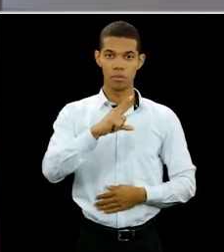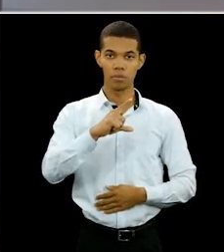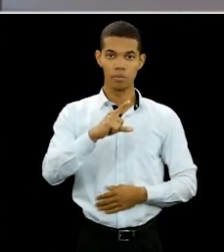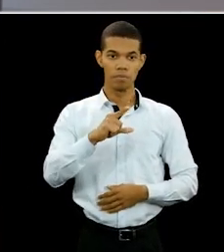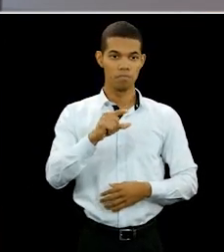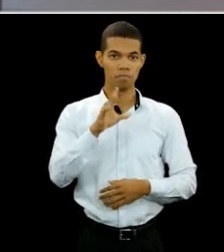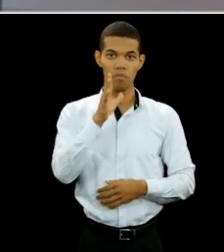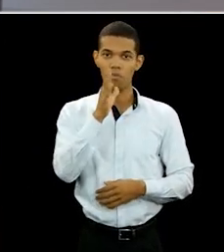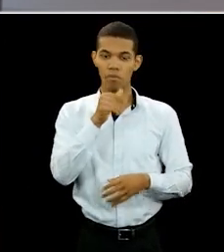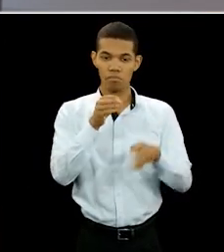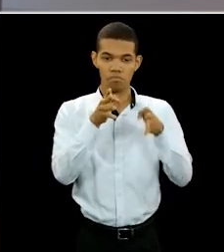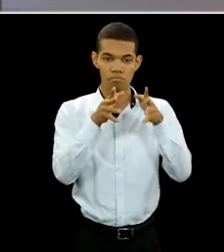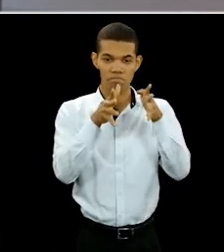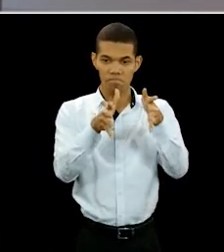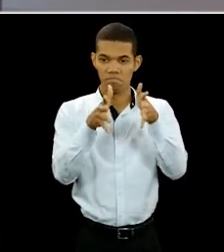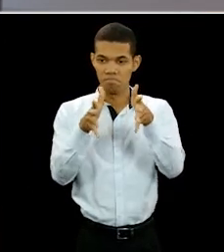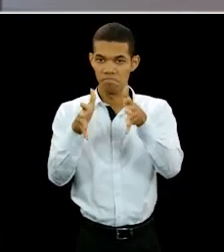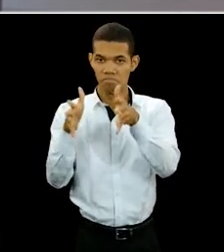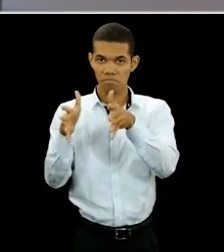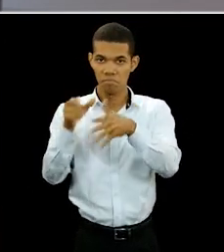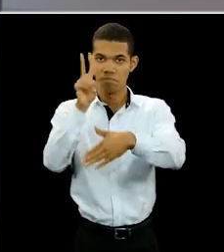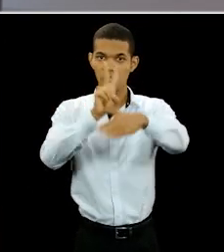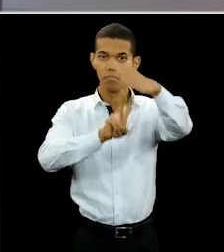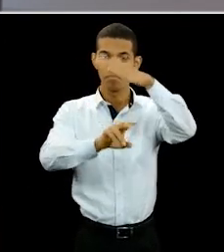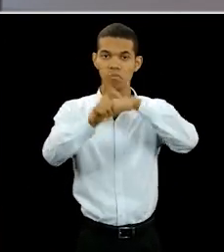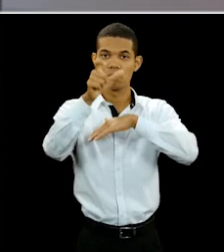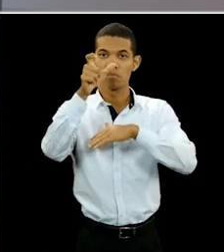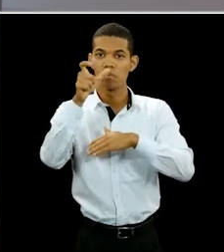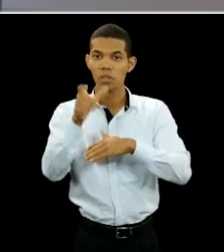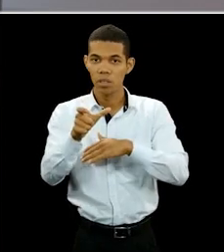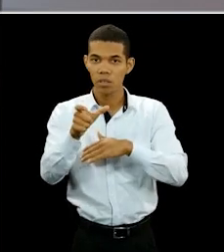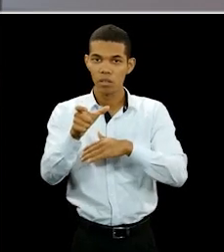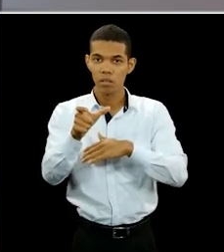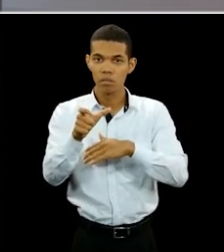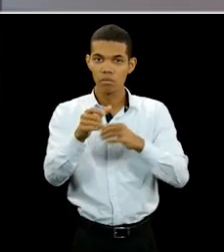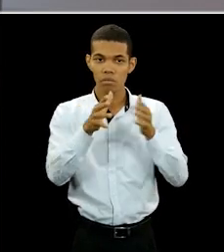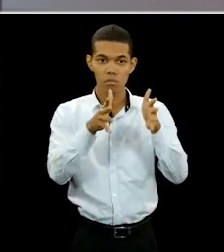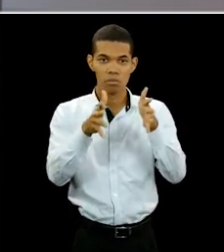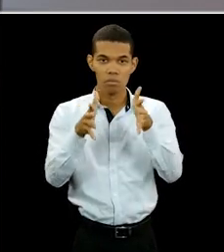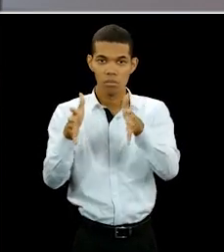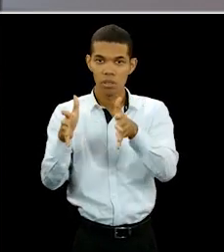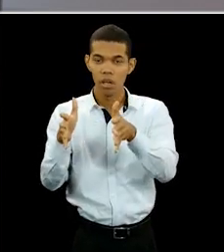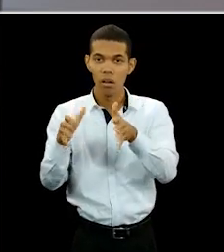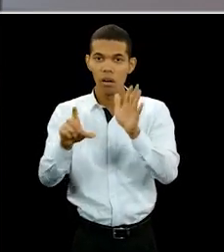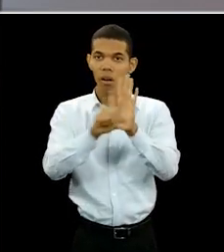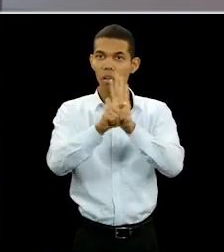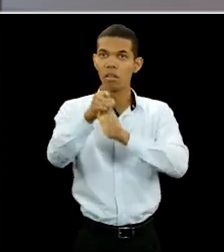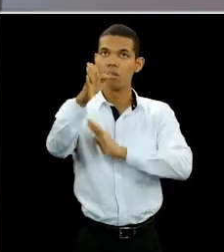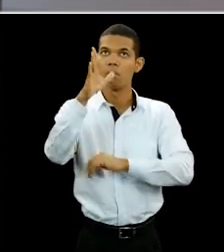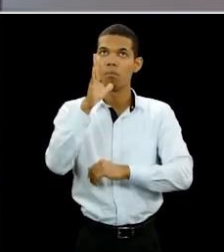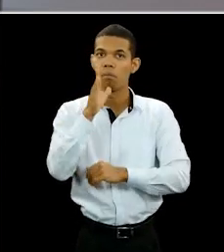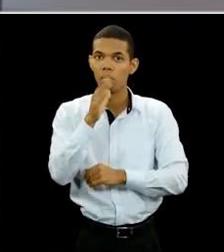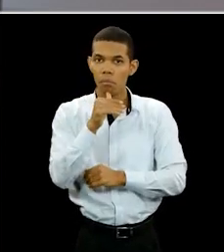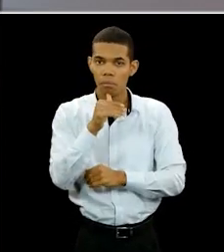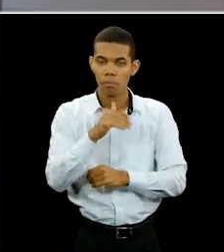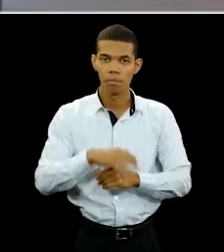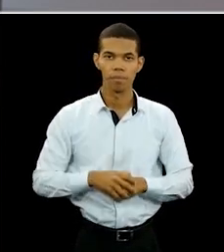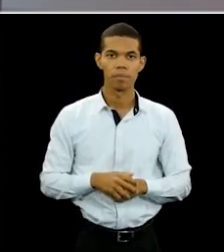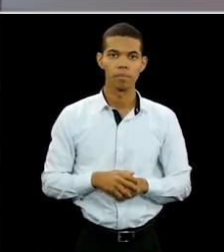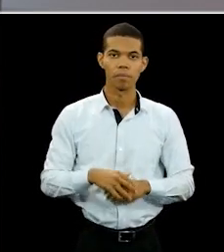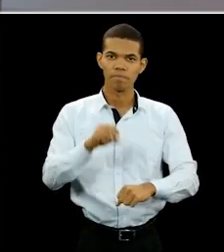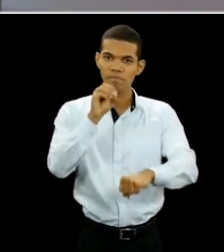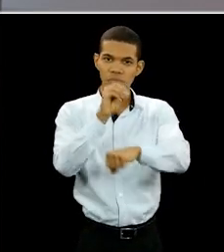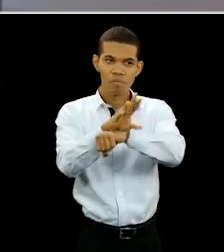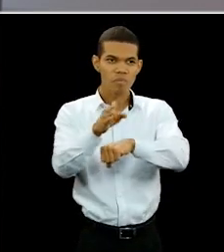agrícola y también los profetas Entonces los mensajes de Dios permeaban o iban